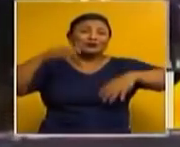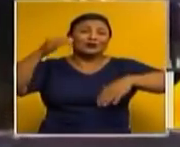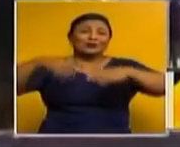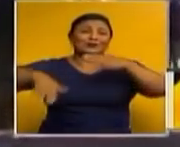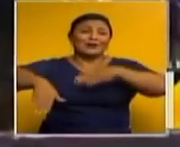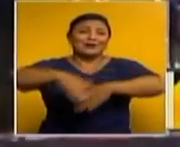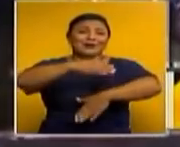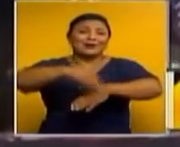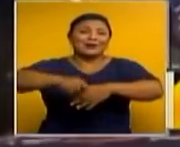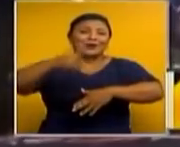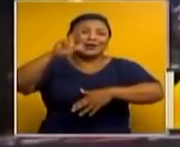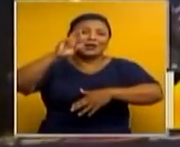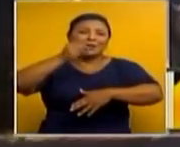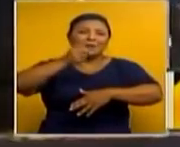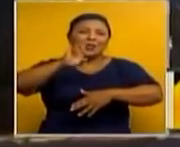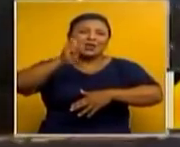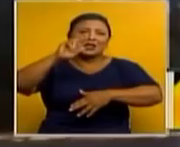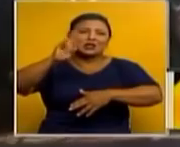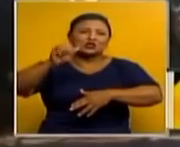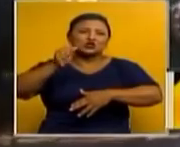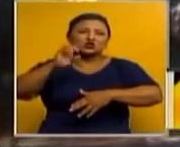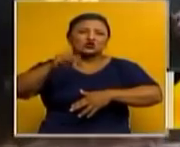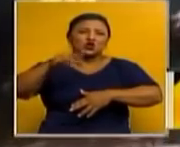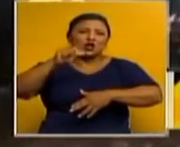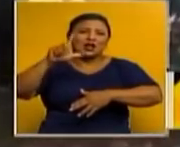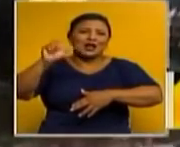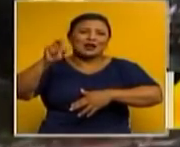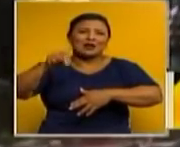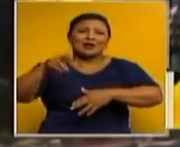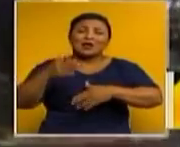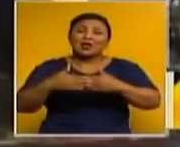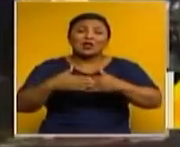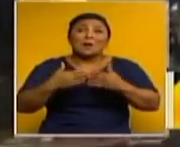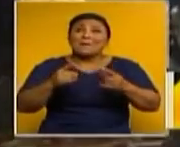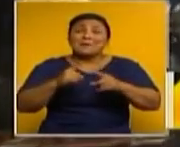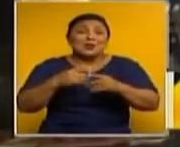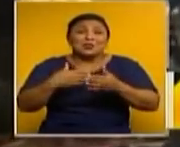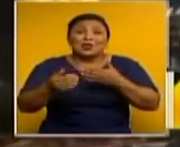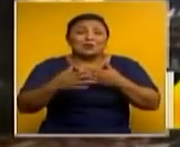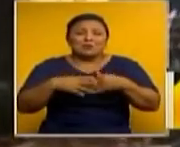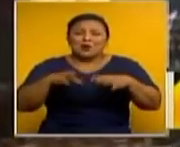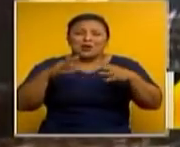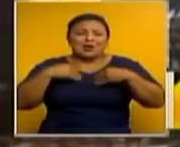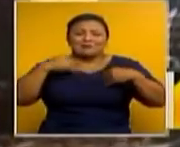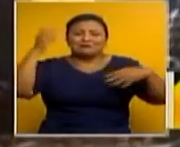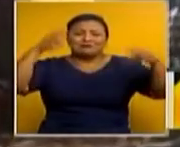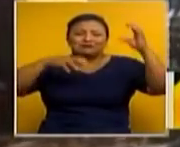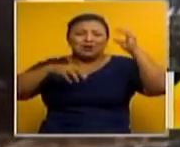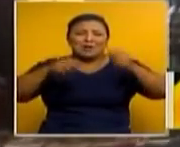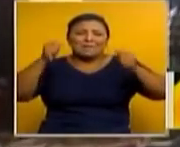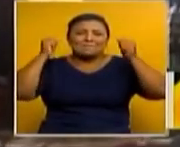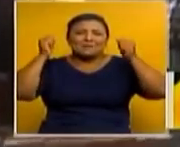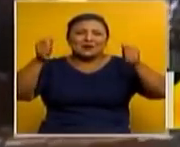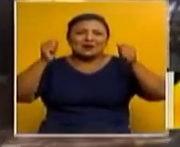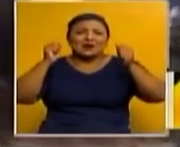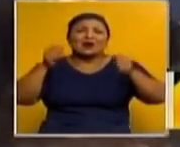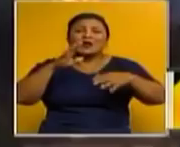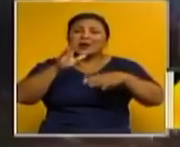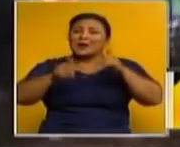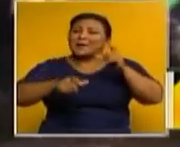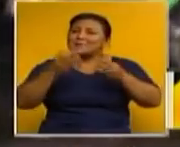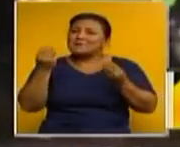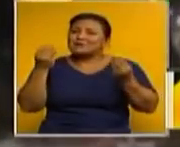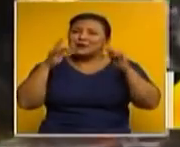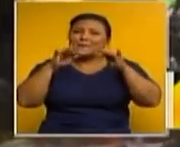Solano y Lorenzo de Garaycoa, pero eso no ha impedido para que este evento continúe y se lleve a cabo con centenares de